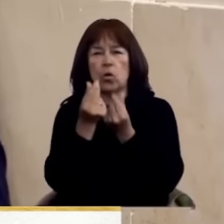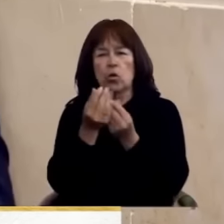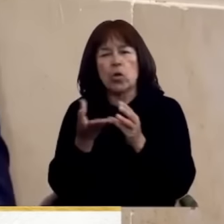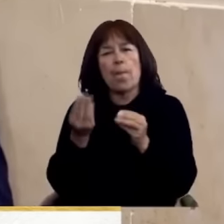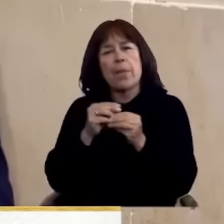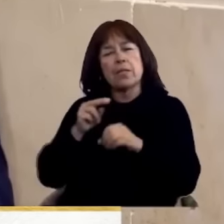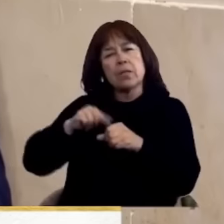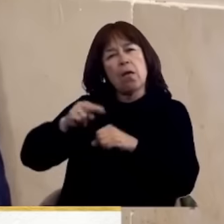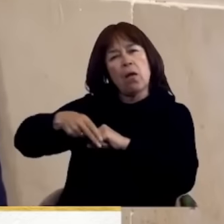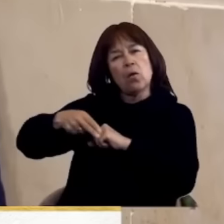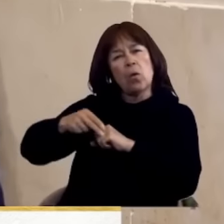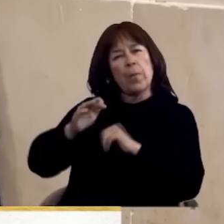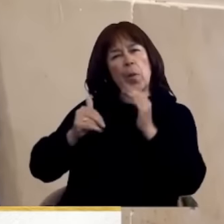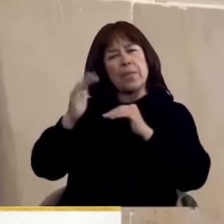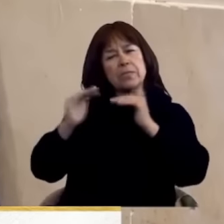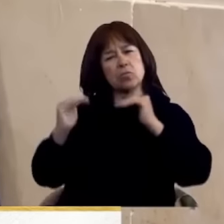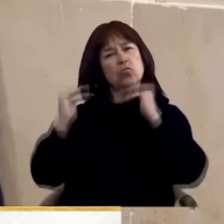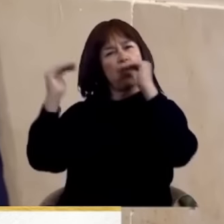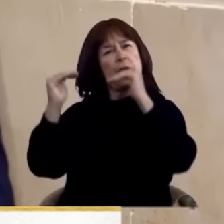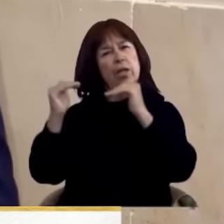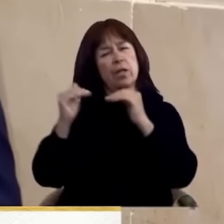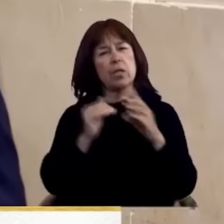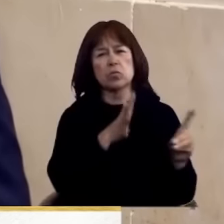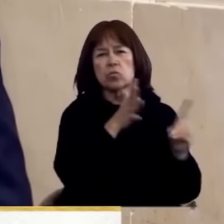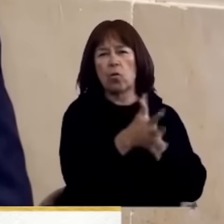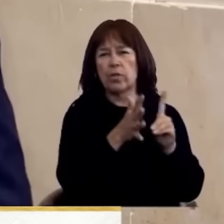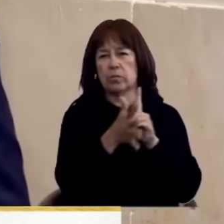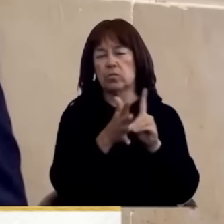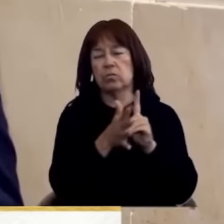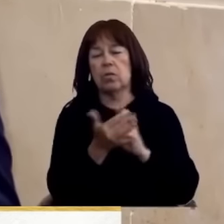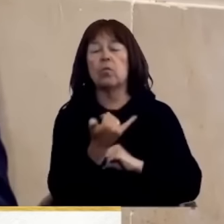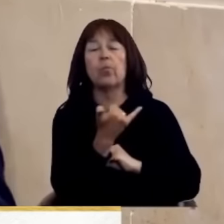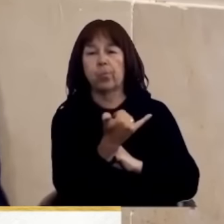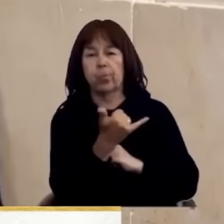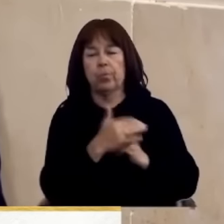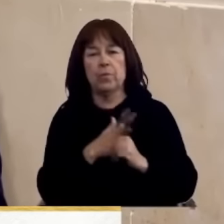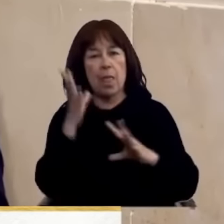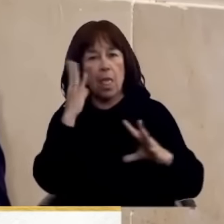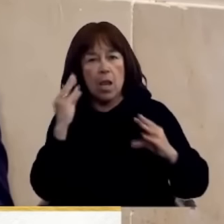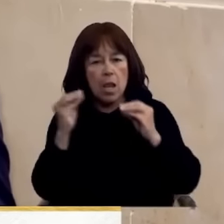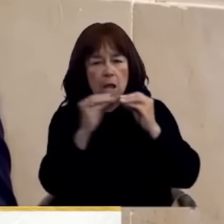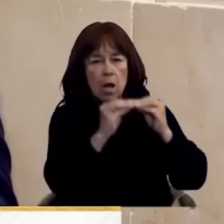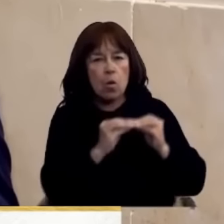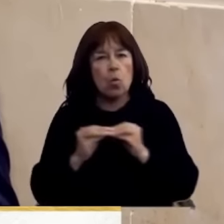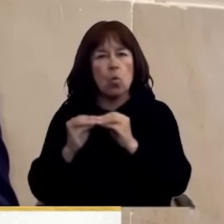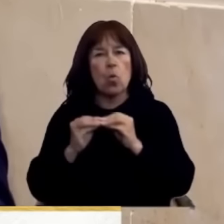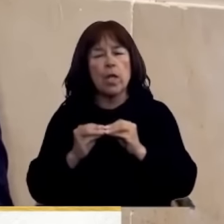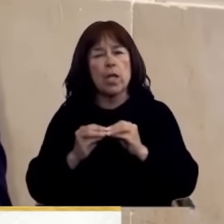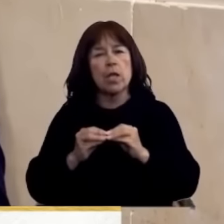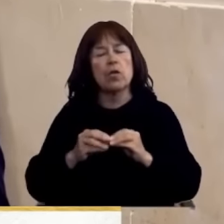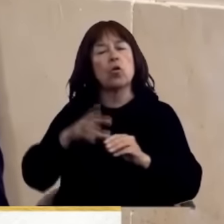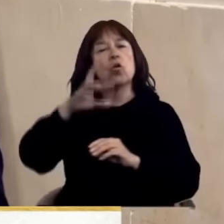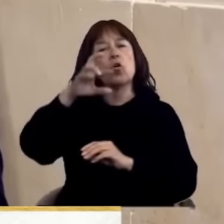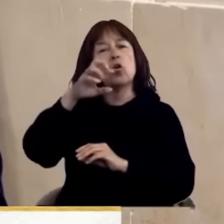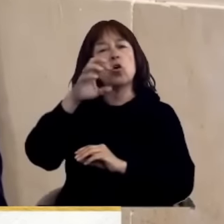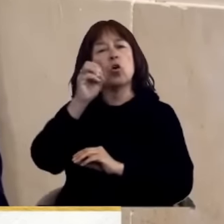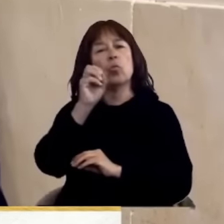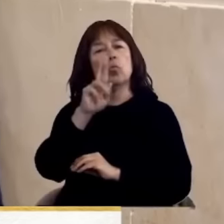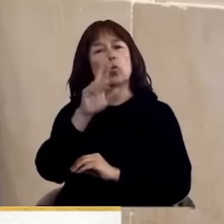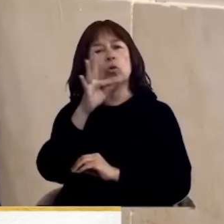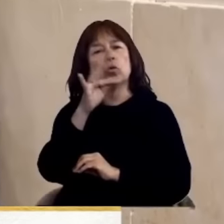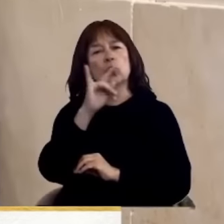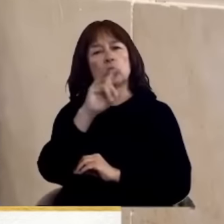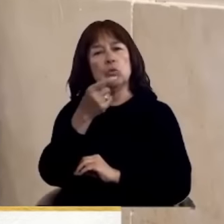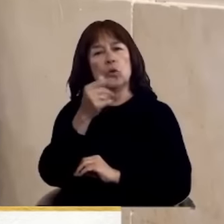más soberanía sobre esos datos. El acuerdo con Portugal implica un plan de fortalecimiento